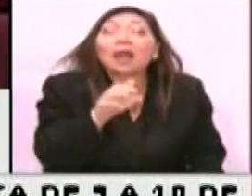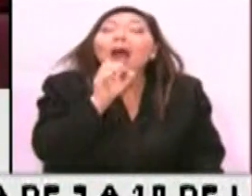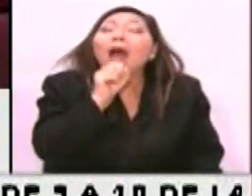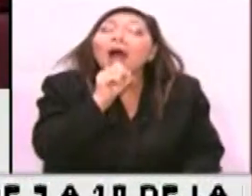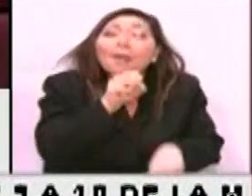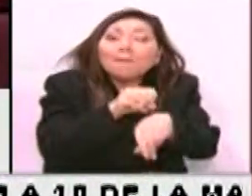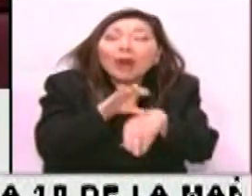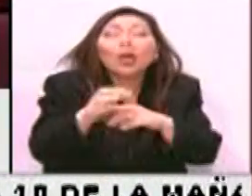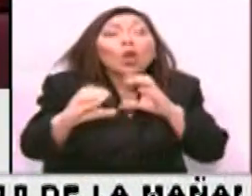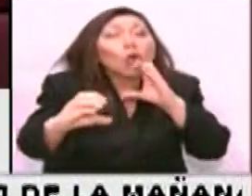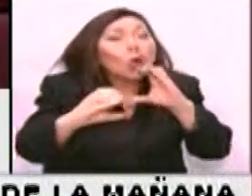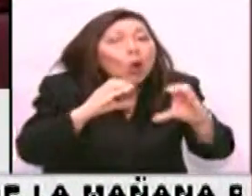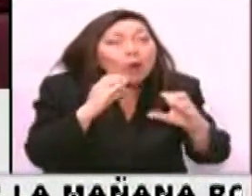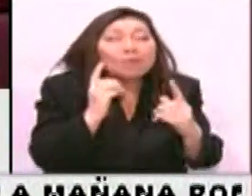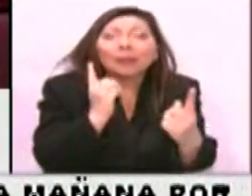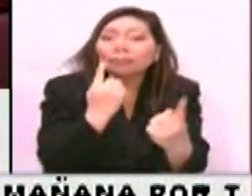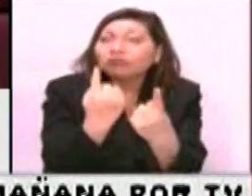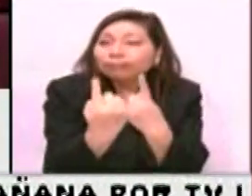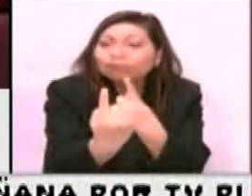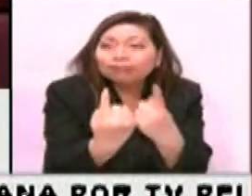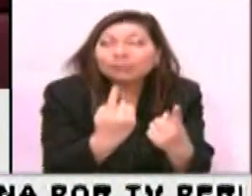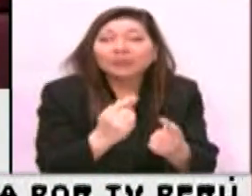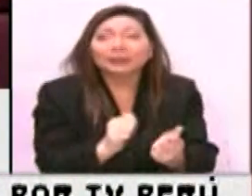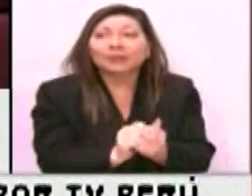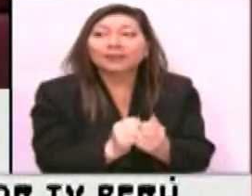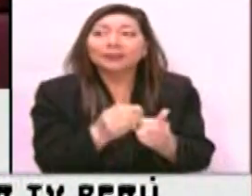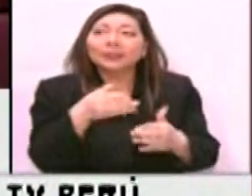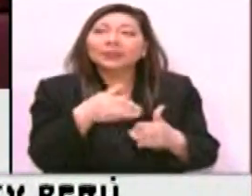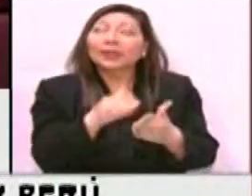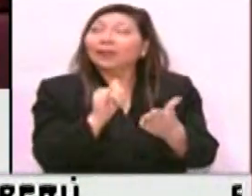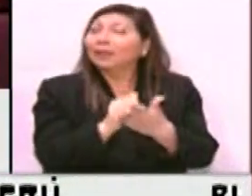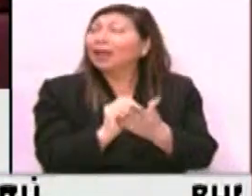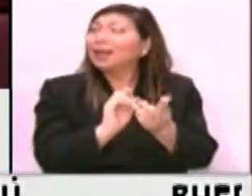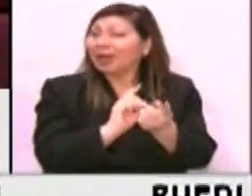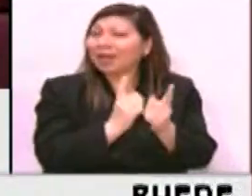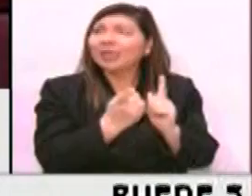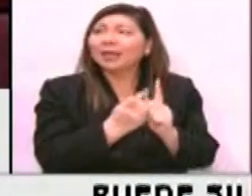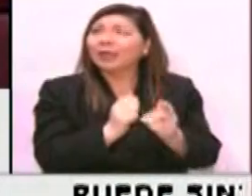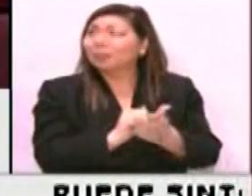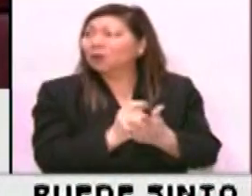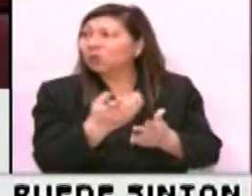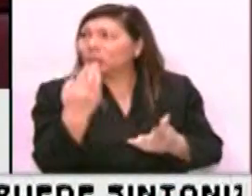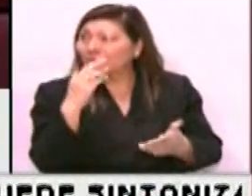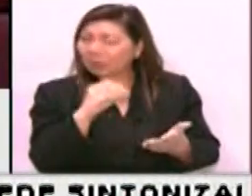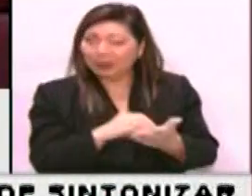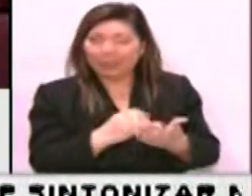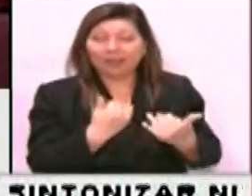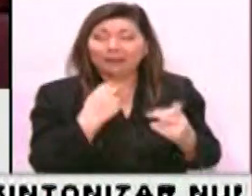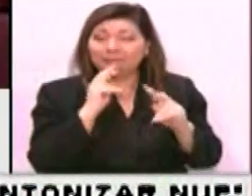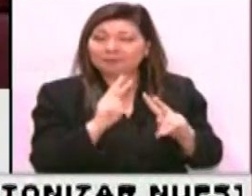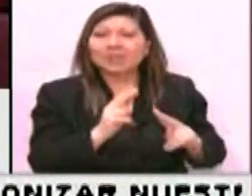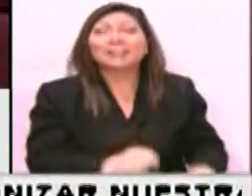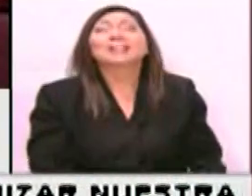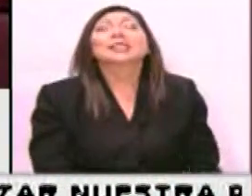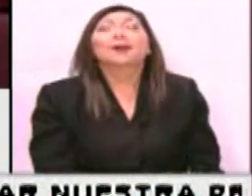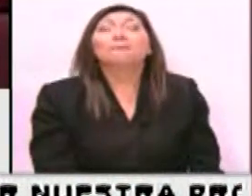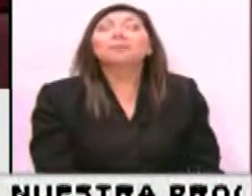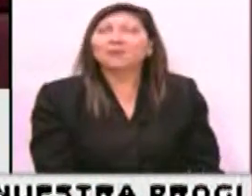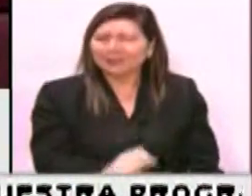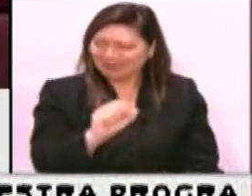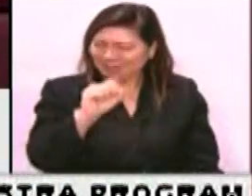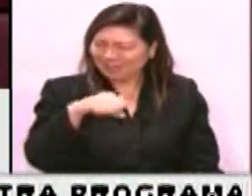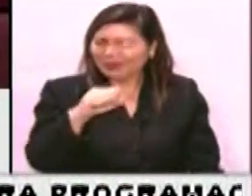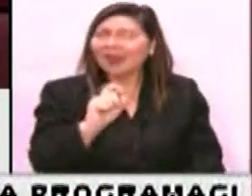Hablar, conversar, intercambiar, incluso modificar sus puntos de vista. Sí,